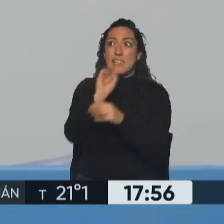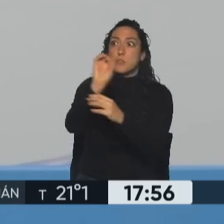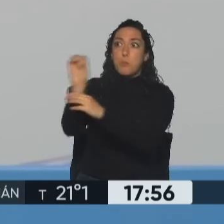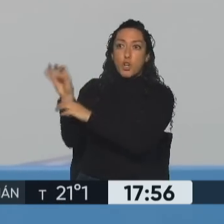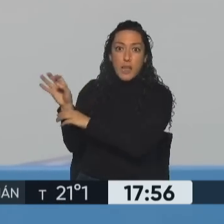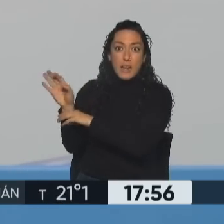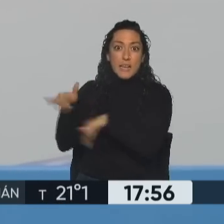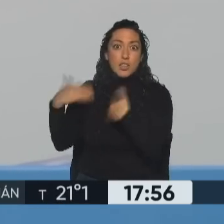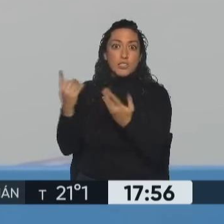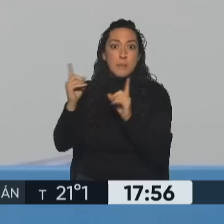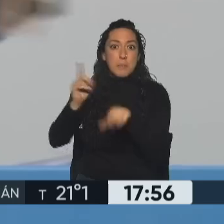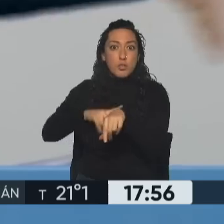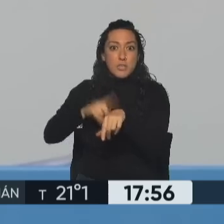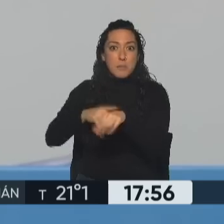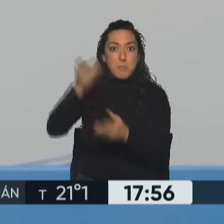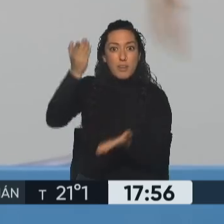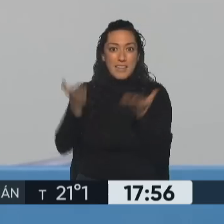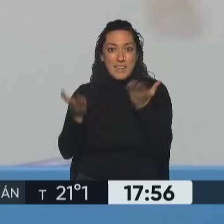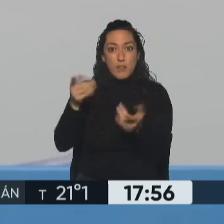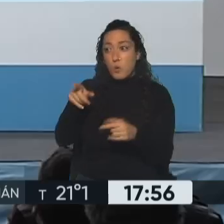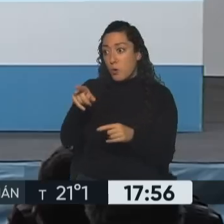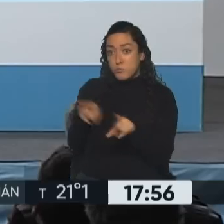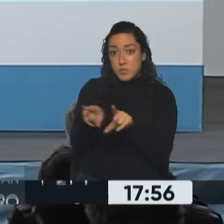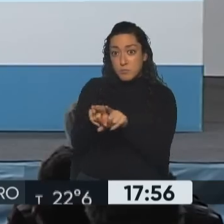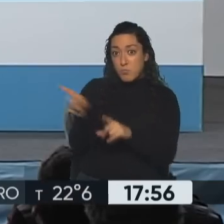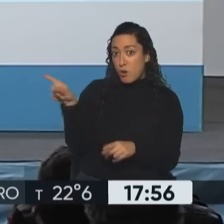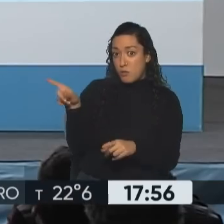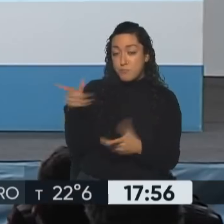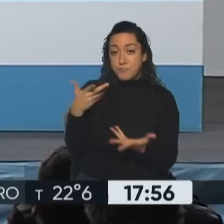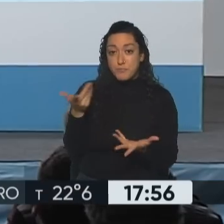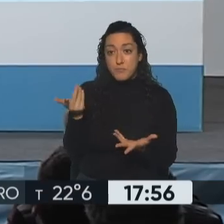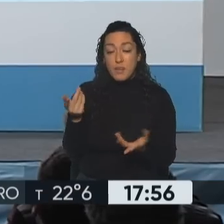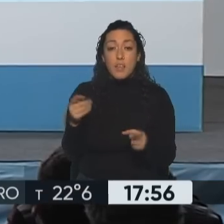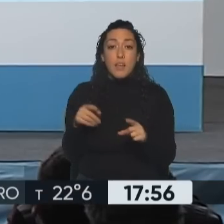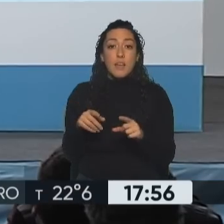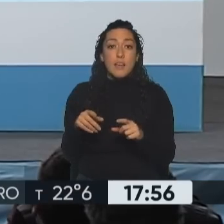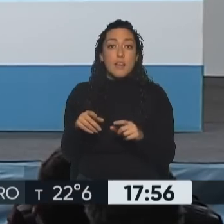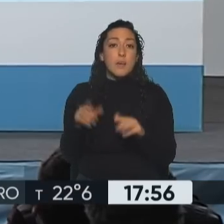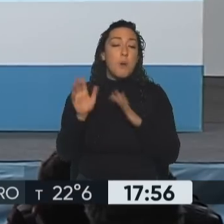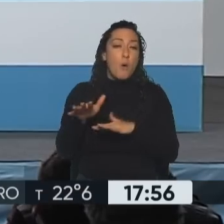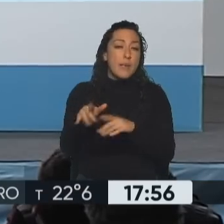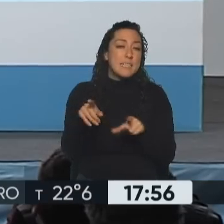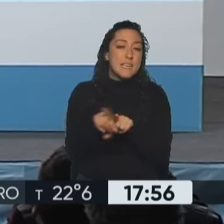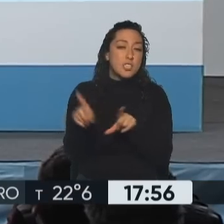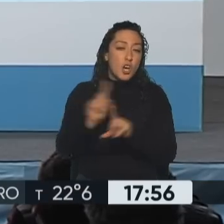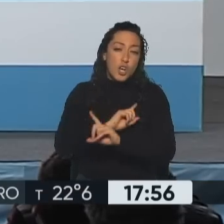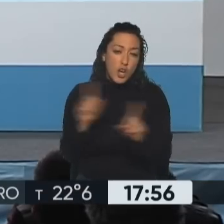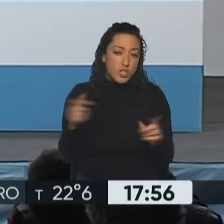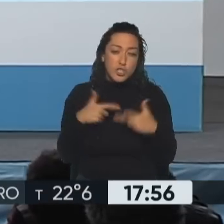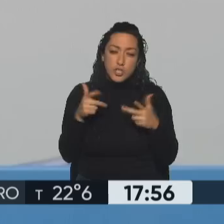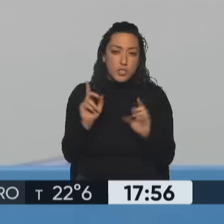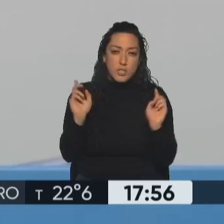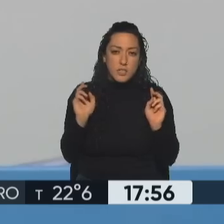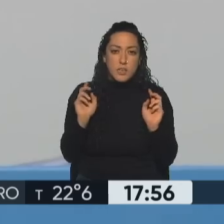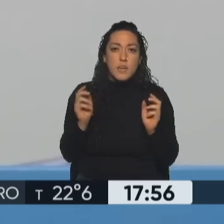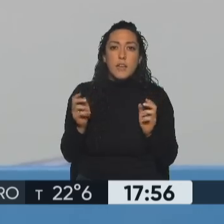y así al mismo tiempo me equilibrar. Lo que vos hacías con los que les dijiste acá las movilizaciones, bueno, yo no le hice movilizaciones, le dije,